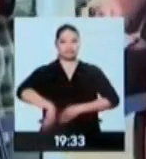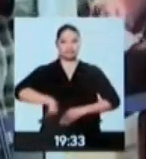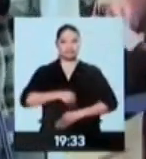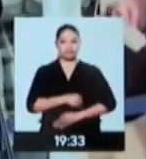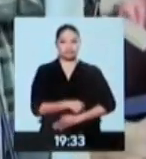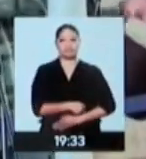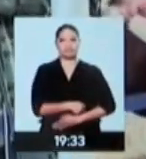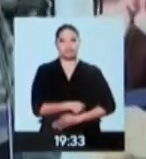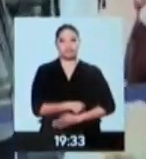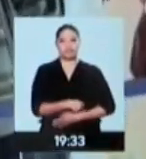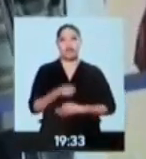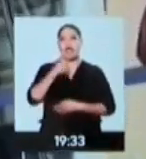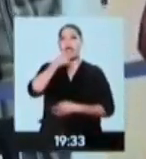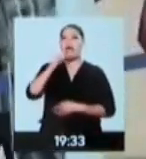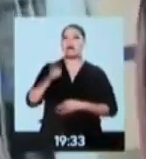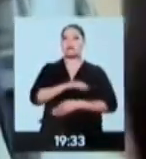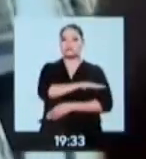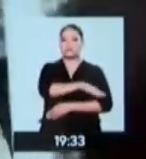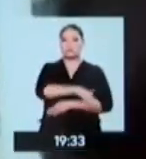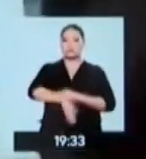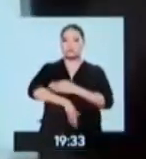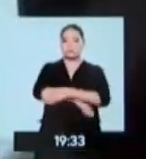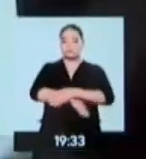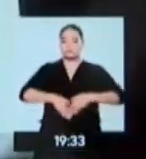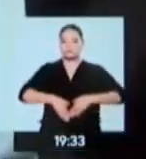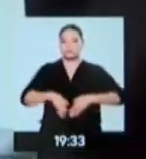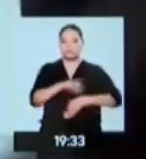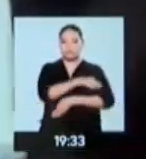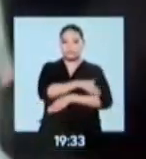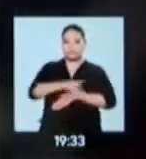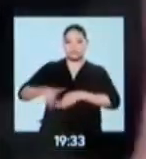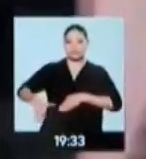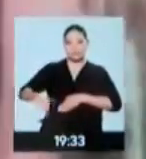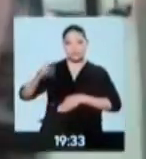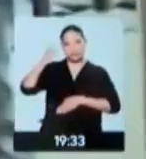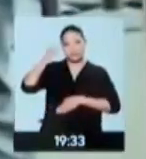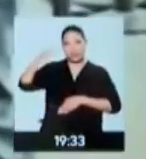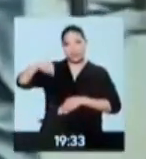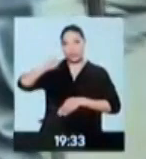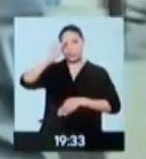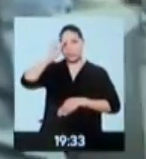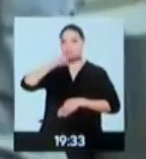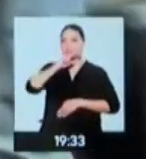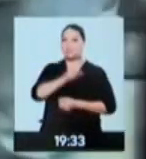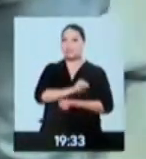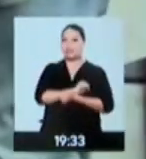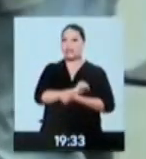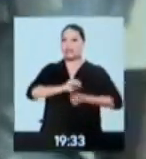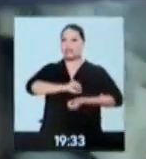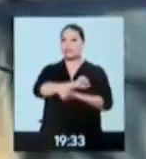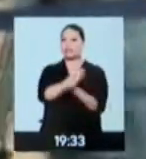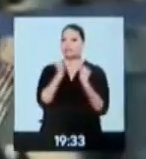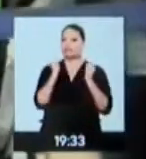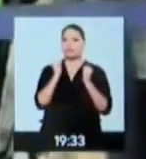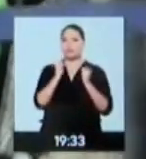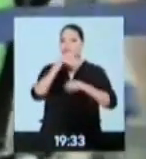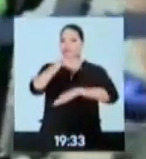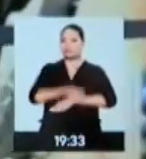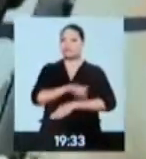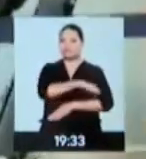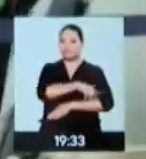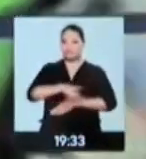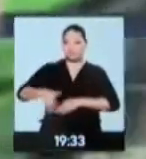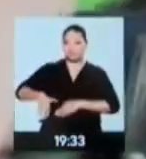soles que impone el Poder Judicial. Si hay 10 muertos, estamos hablando de 500.000 soles. Entonces, no se entiende por qué en casos de